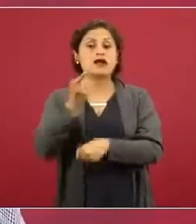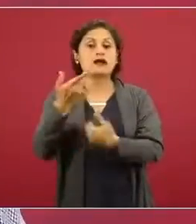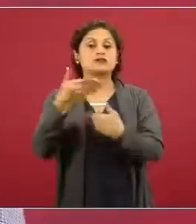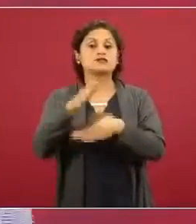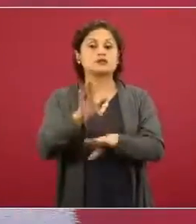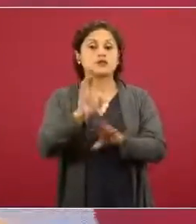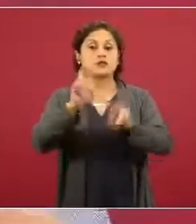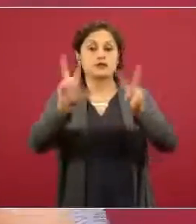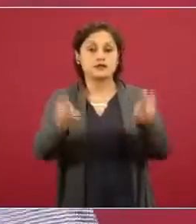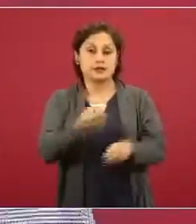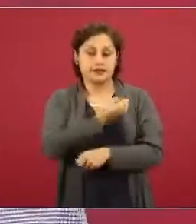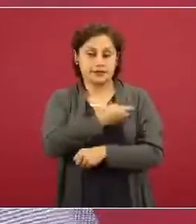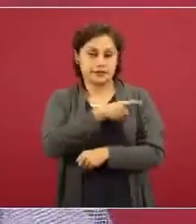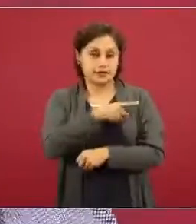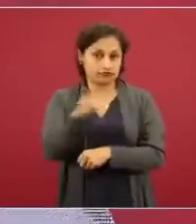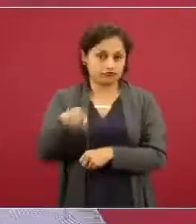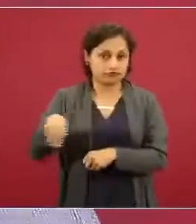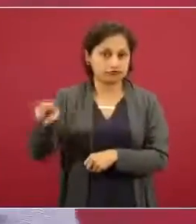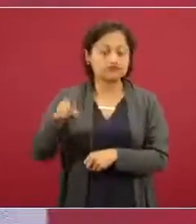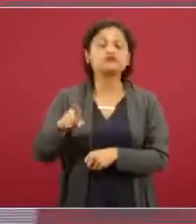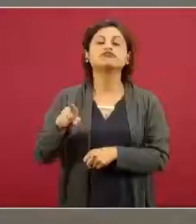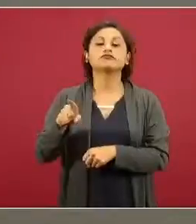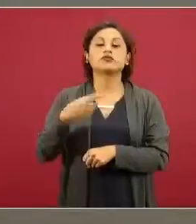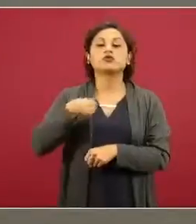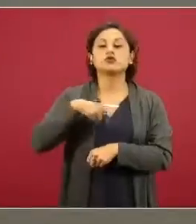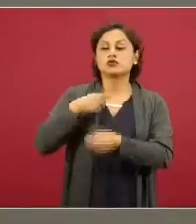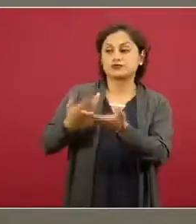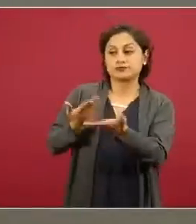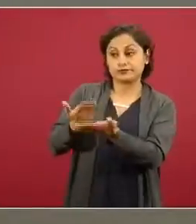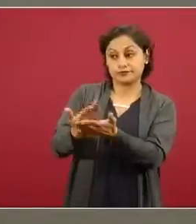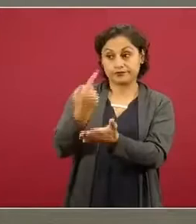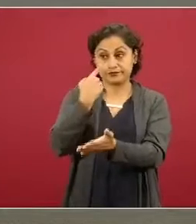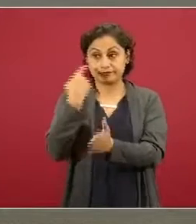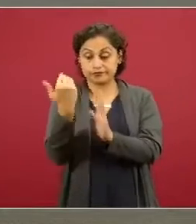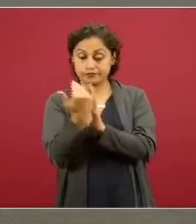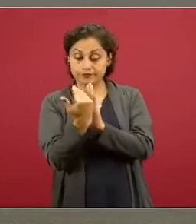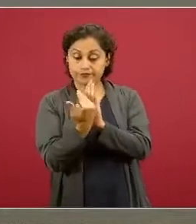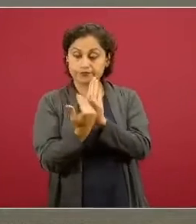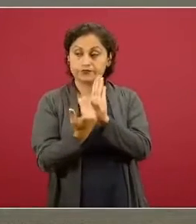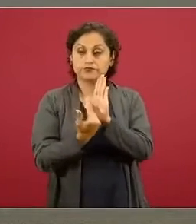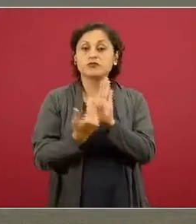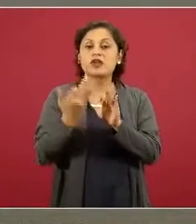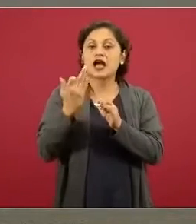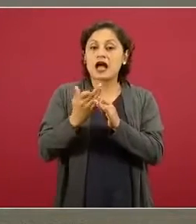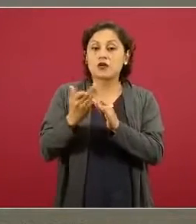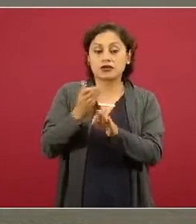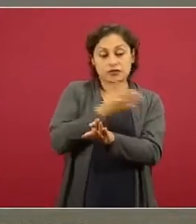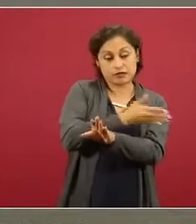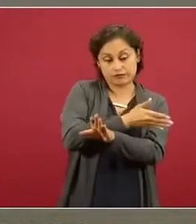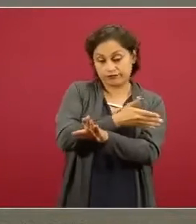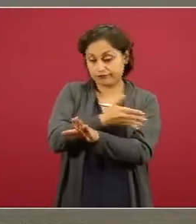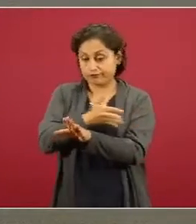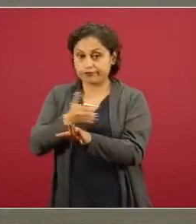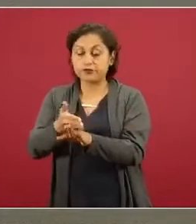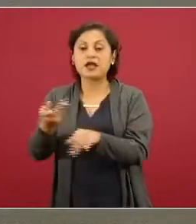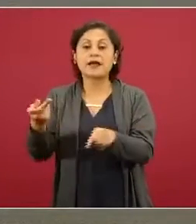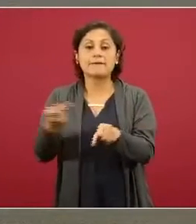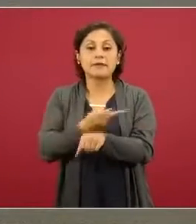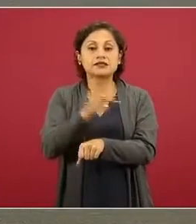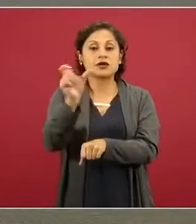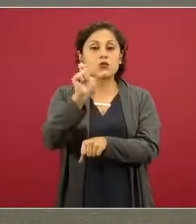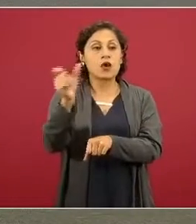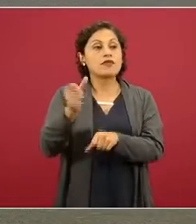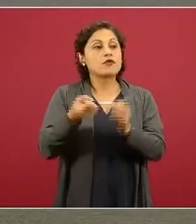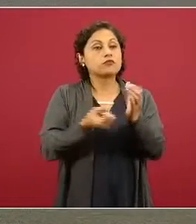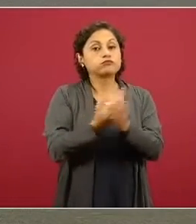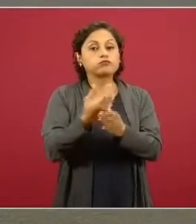presentamos esta necesidad de que en el proceso de desreconversión o de continuidad de la operación, el poder